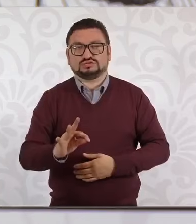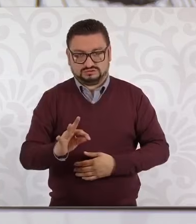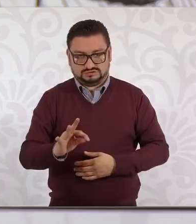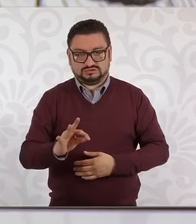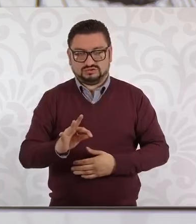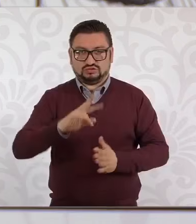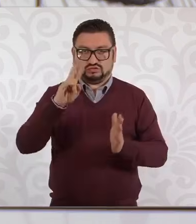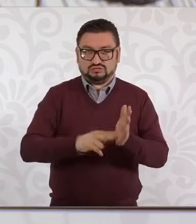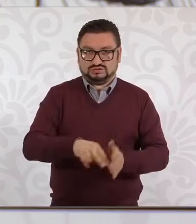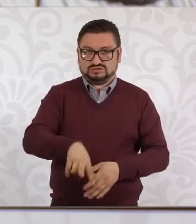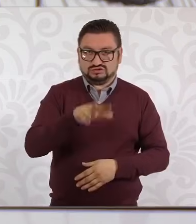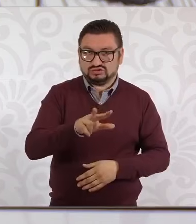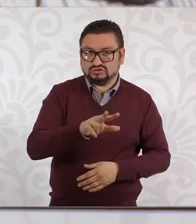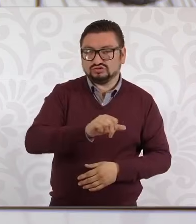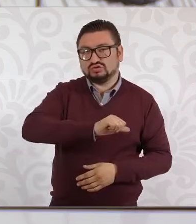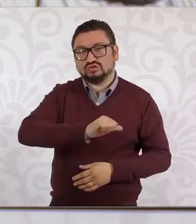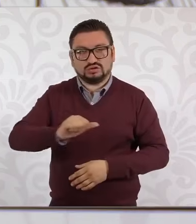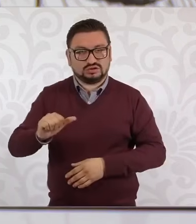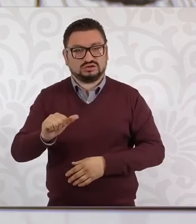del 2018 al